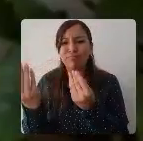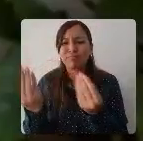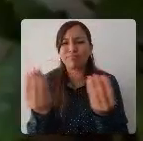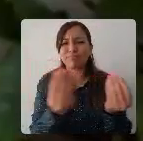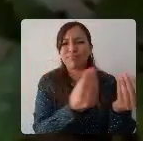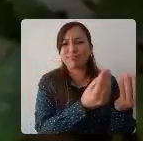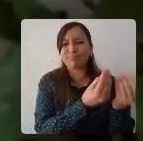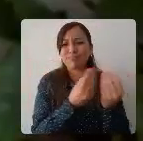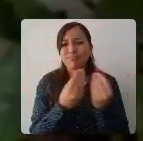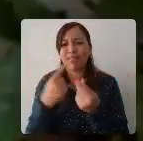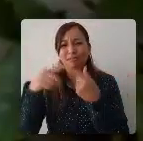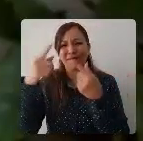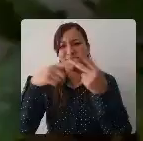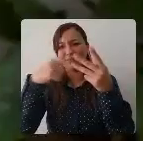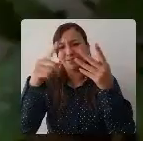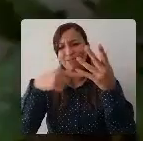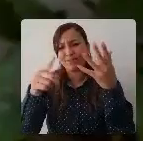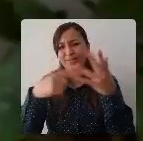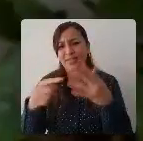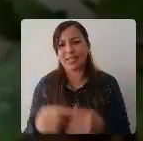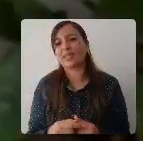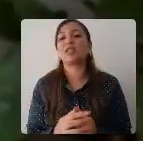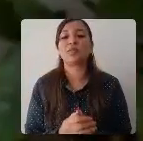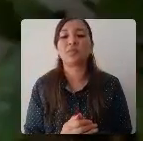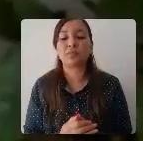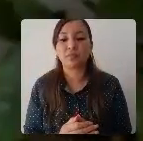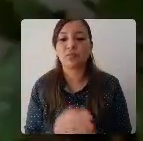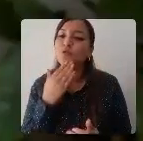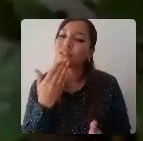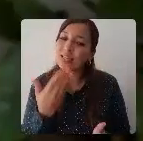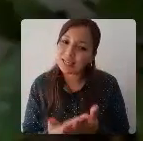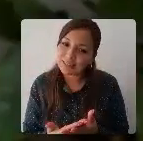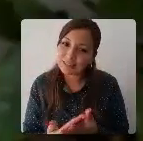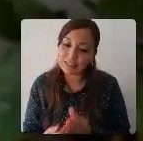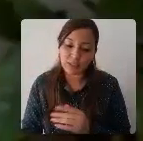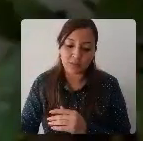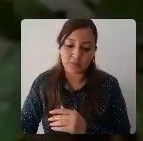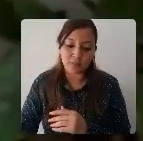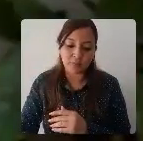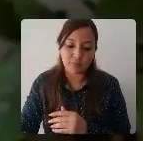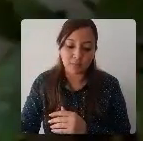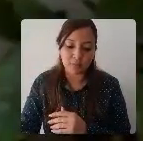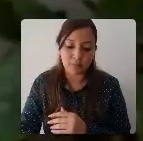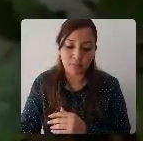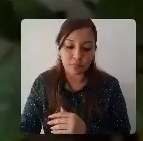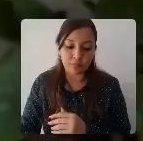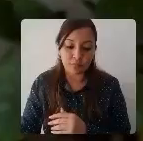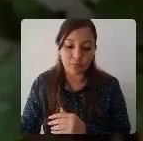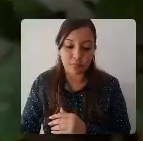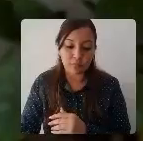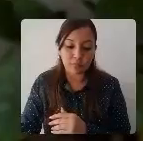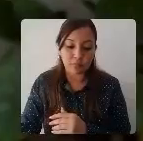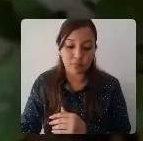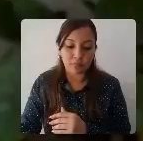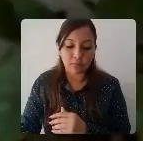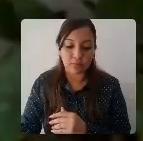ubicada dentro de la Reserva Paisajística Norllao Yoscocha. Desde el 2014 viene